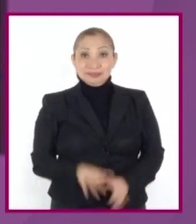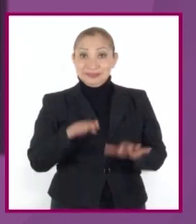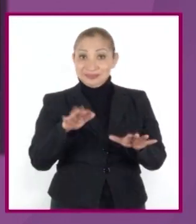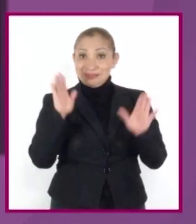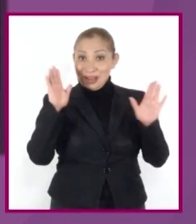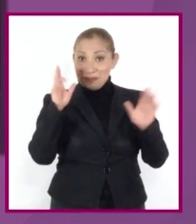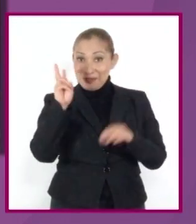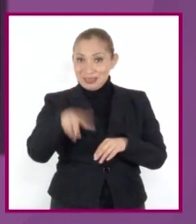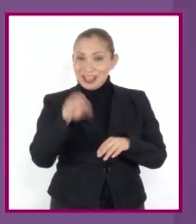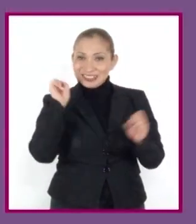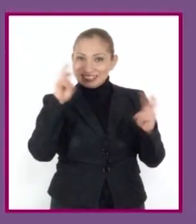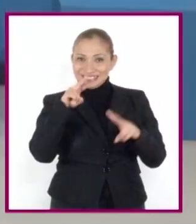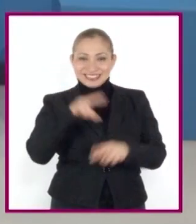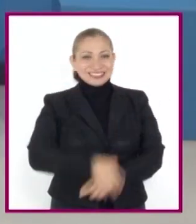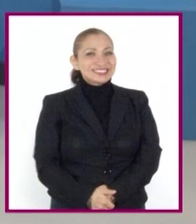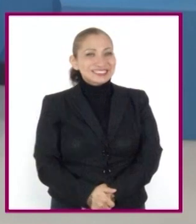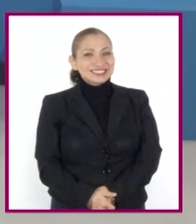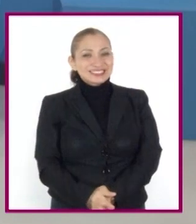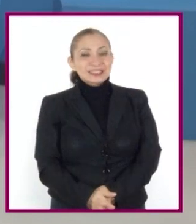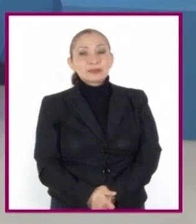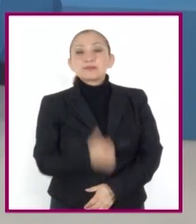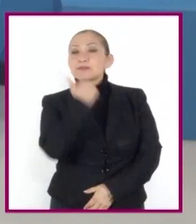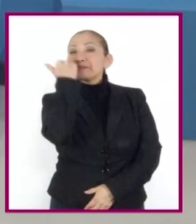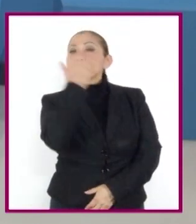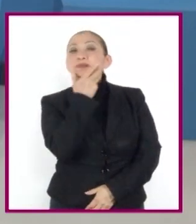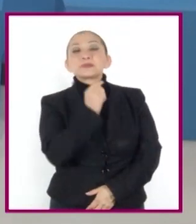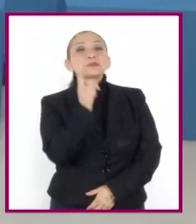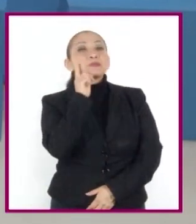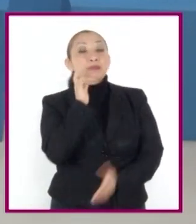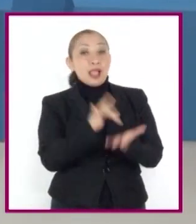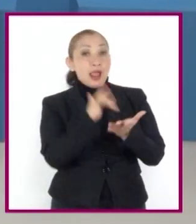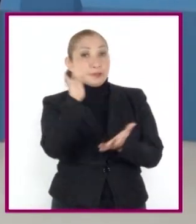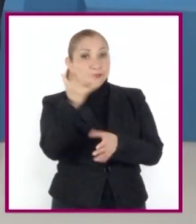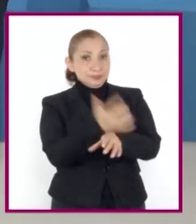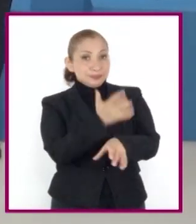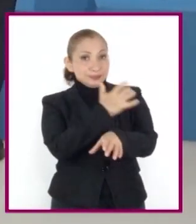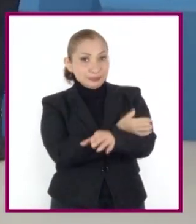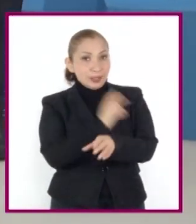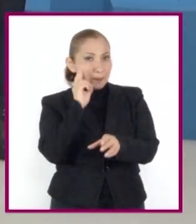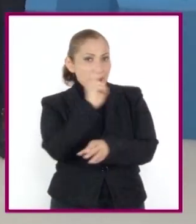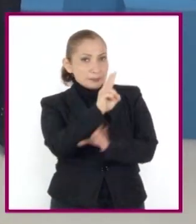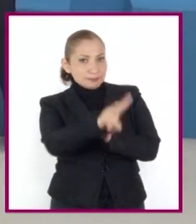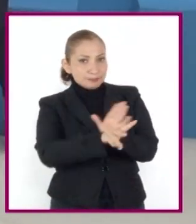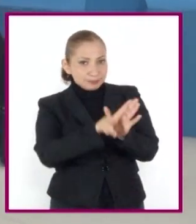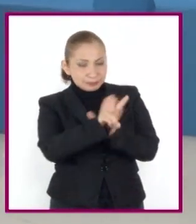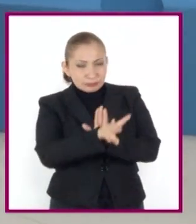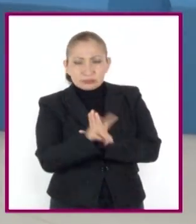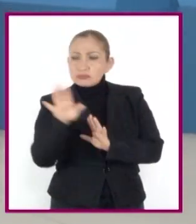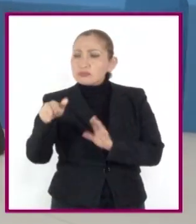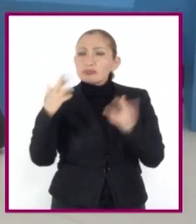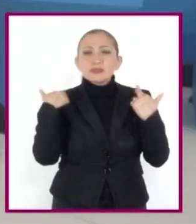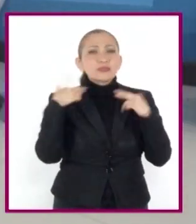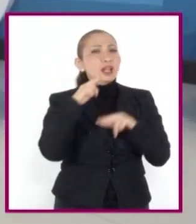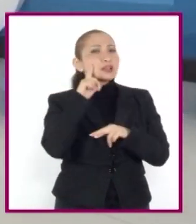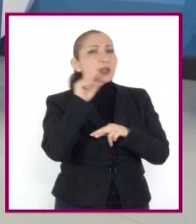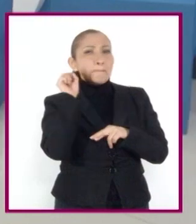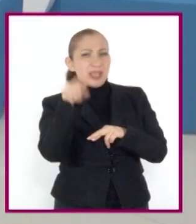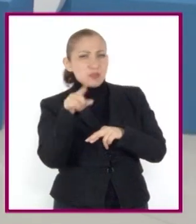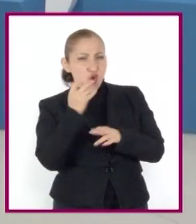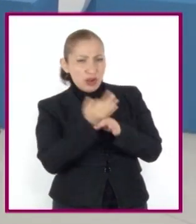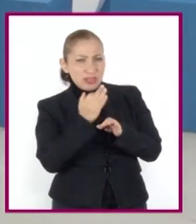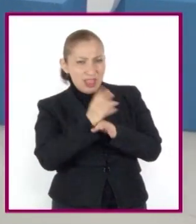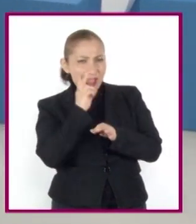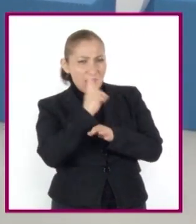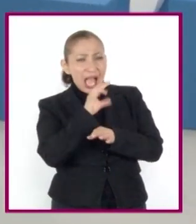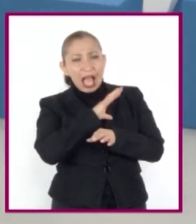Fascinante, ¿no? ¡Hasta mañana! Alumnas y alumnos, gracias por acompañarnos a ver este video. Profesora, con base en lo que vimos,